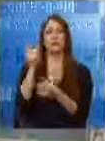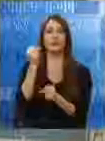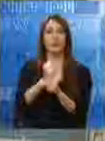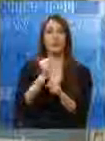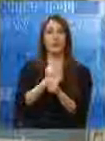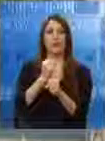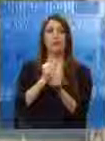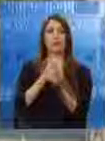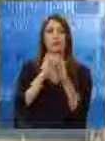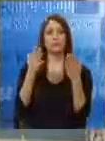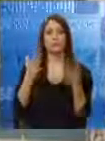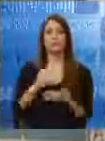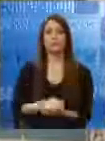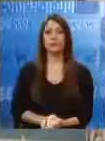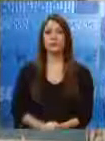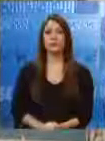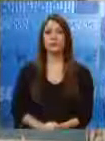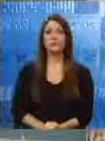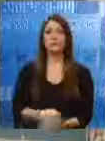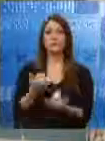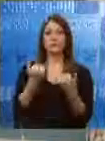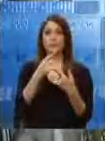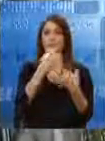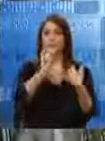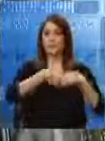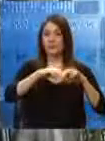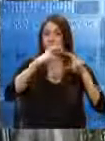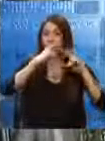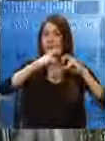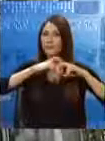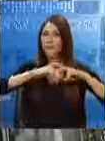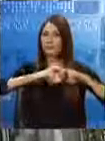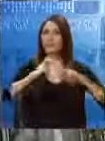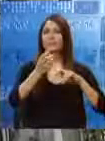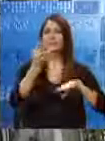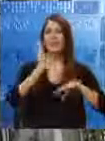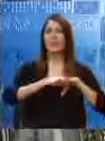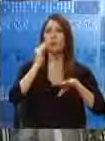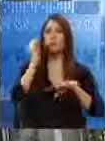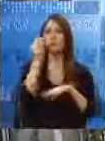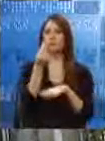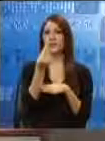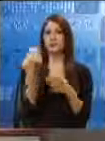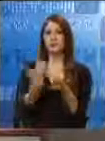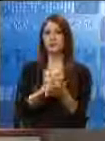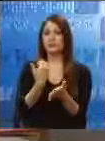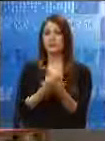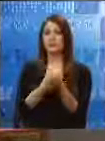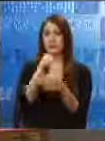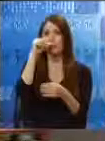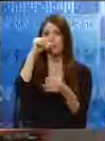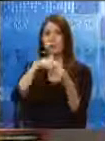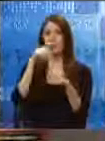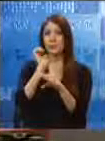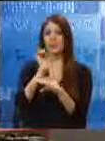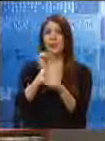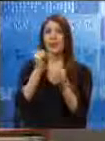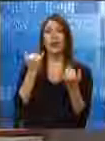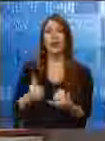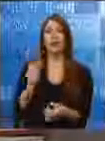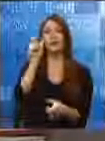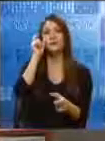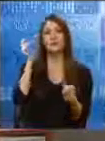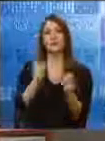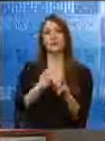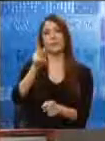descanso. Ahora, para continuar con las investigaciones de este presunto delito de lavado de activos en el caso de Petroecuador, la fiscalía espera